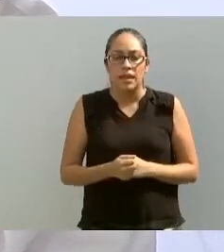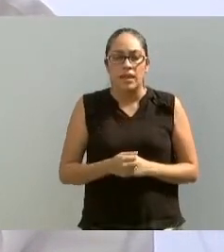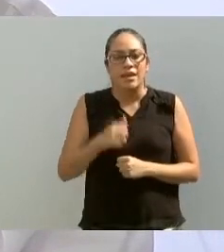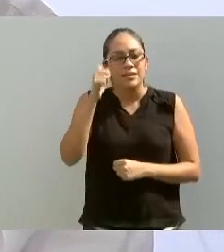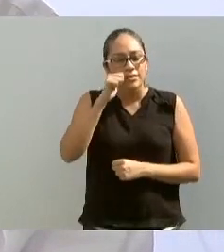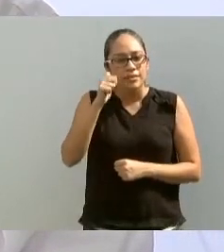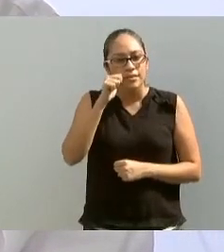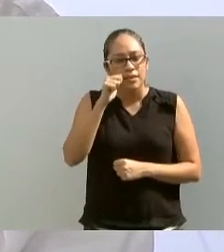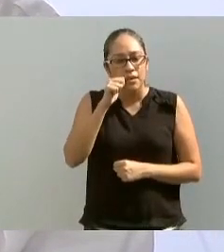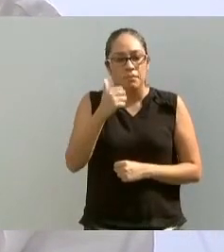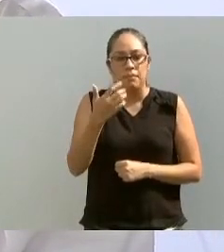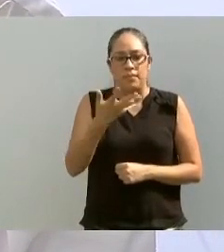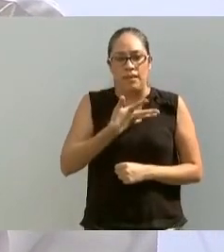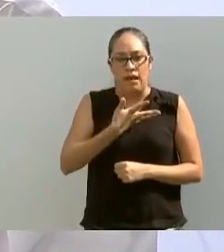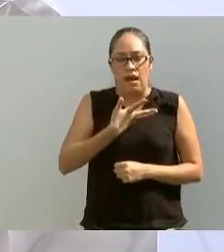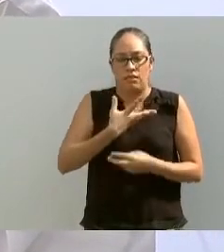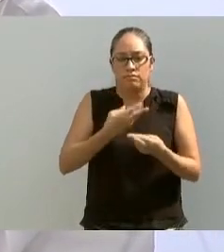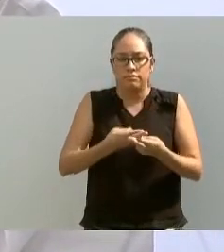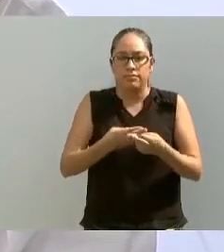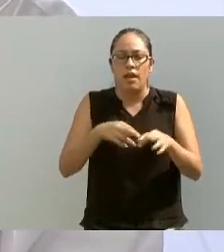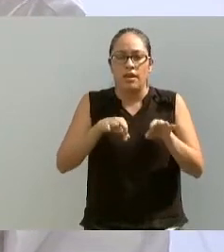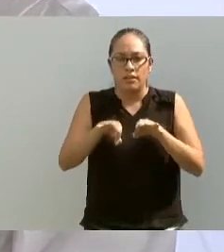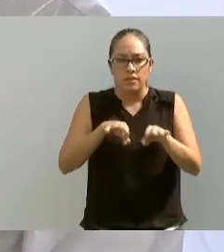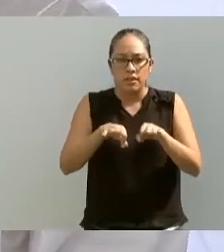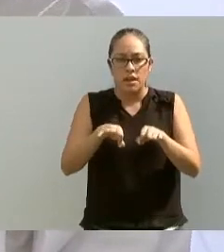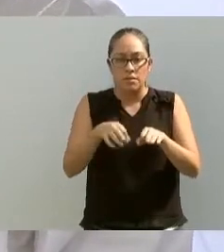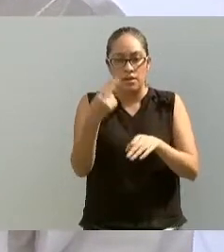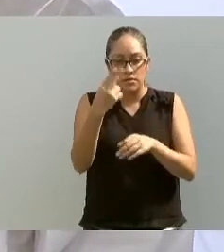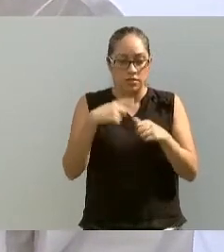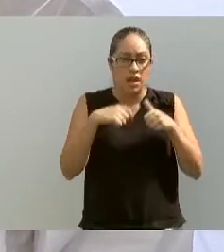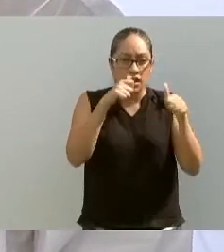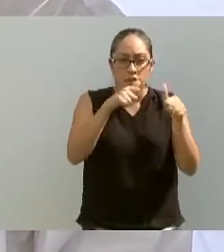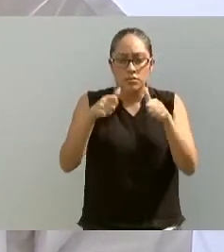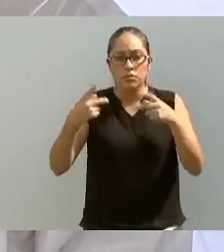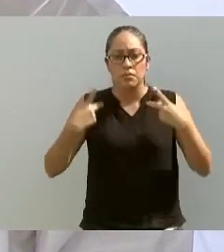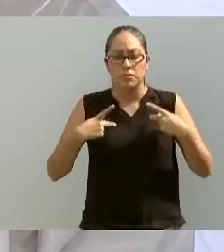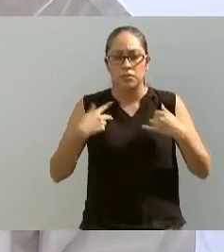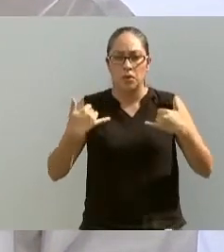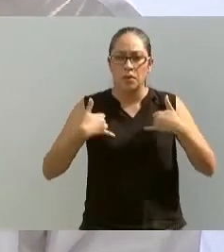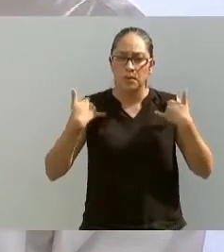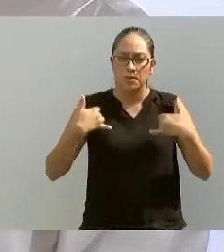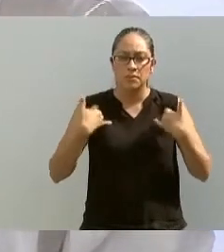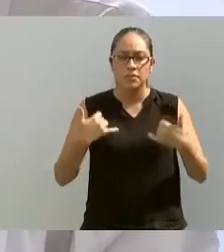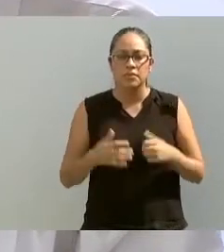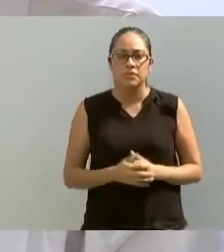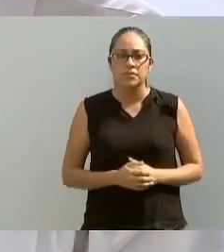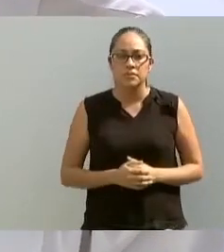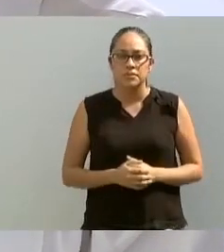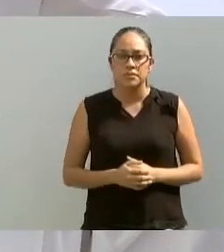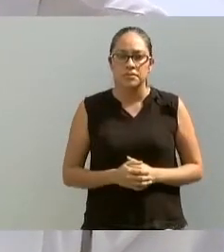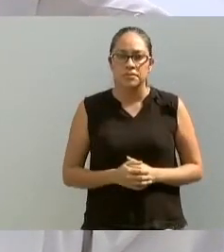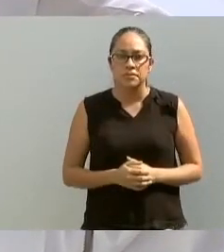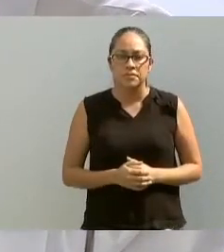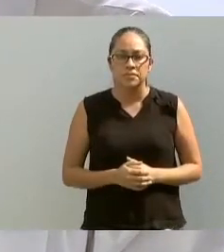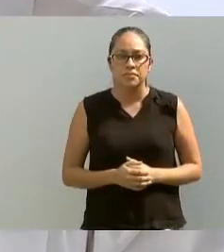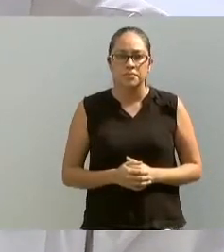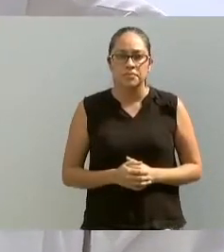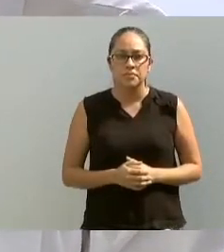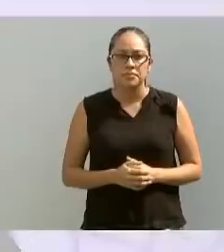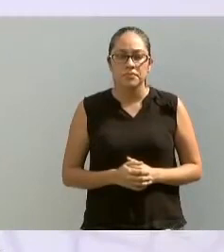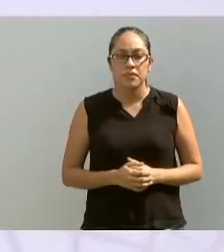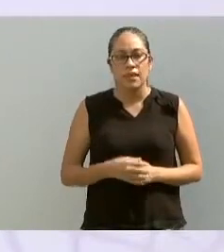trabajo, que se atienda a los jóvenes, que se tengan